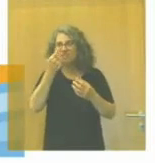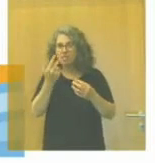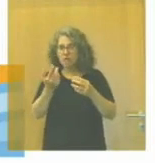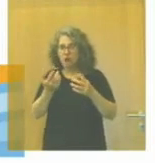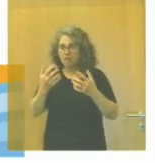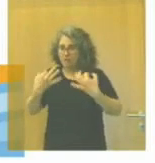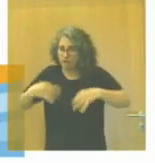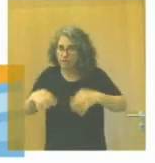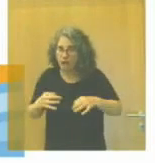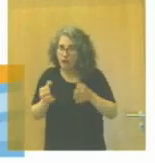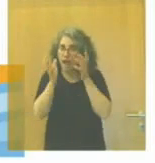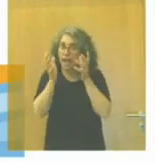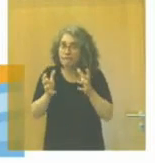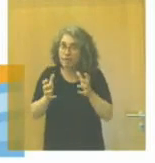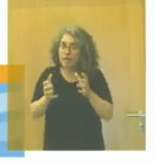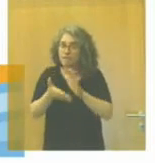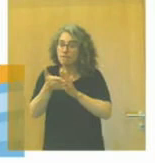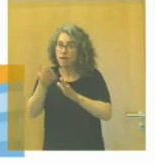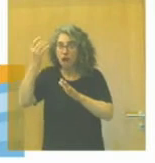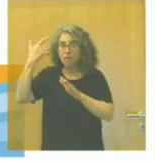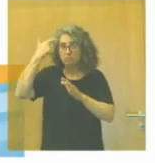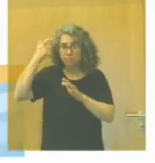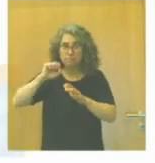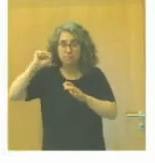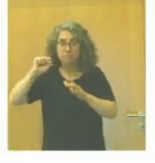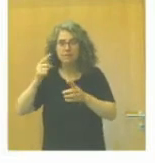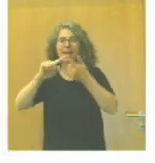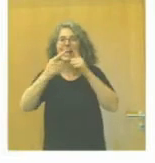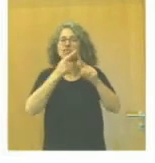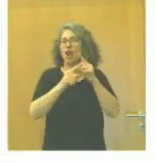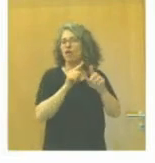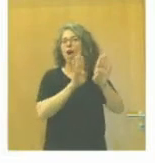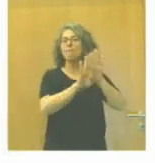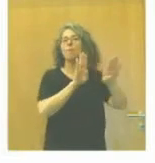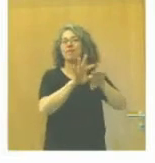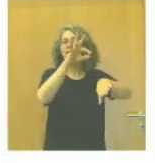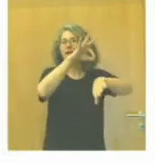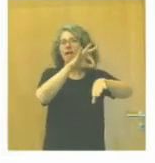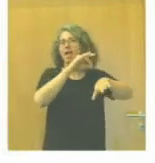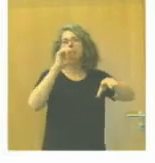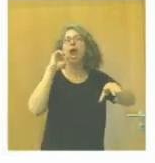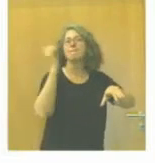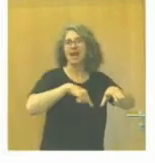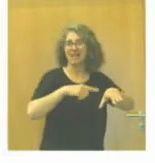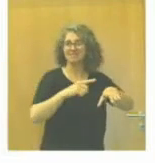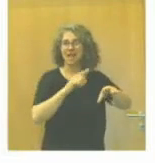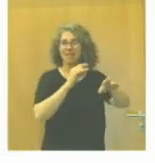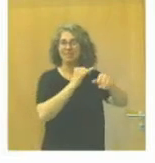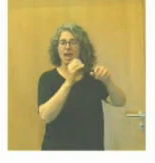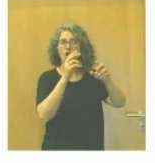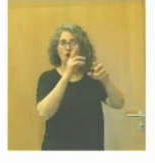serio y es grave, tiene que ver con las puertas de emergencia de las instituciones, que muchas veces